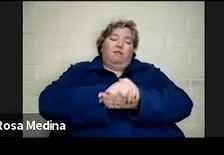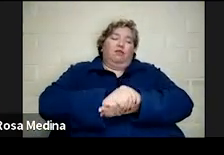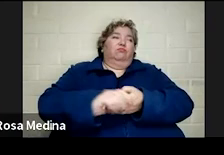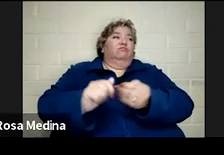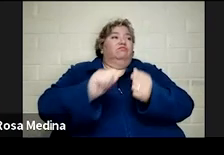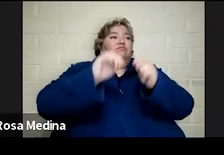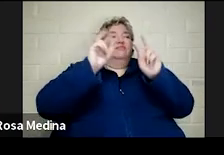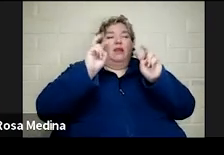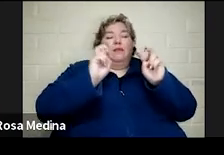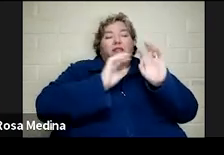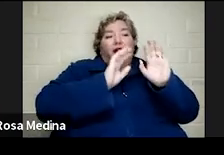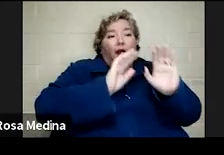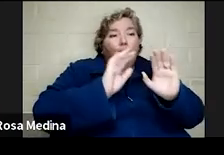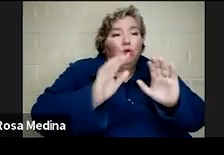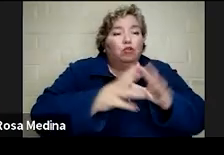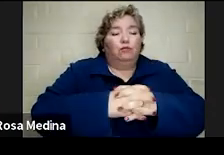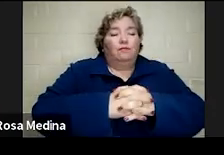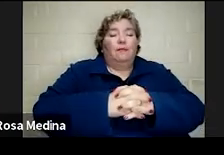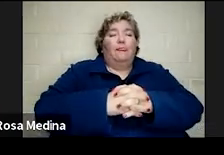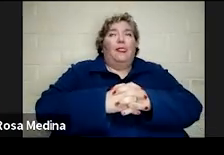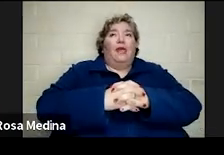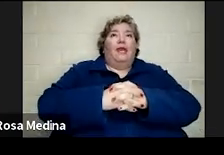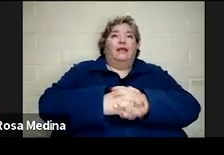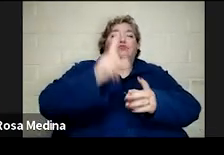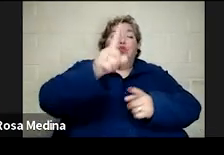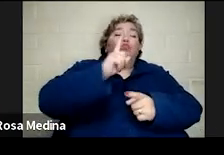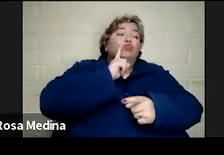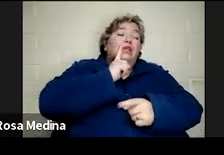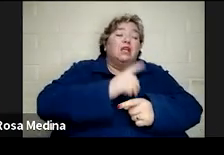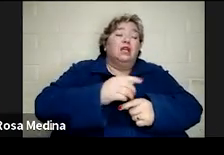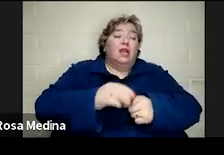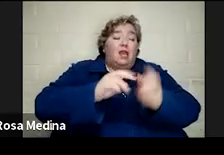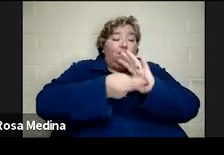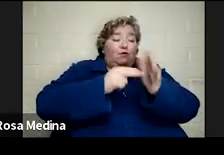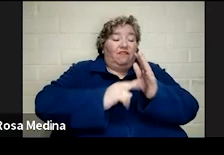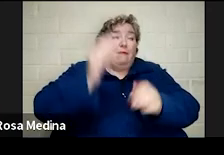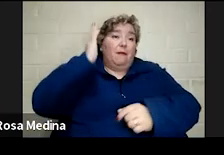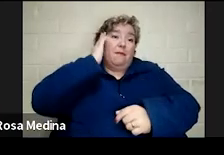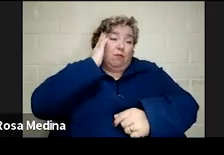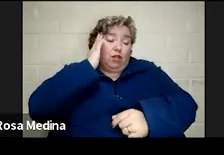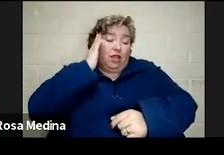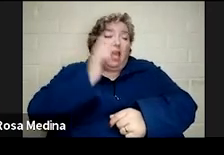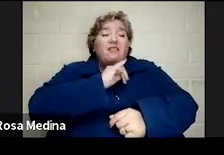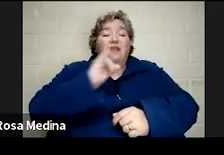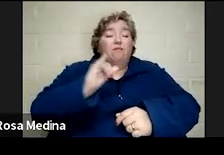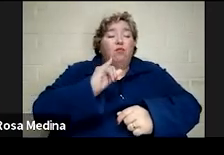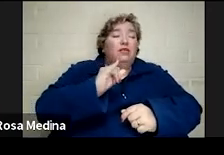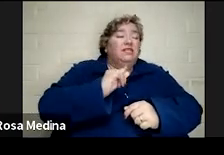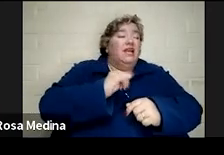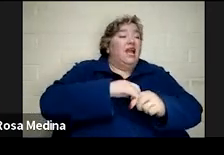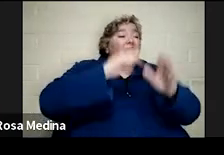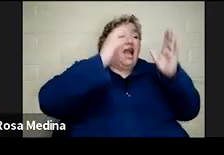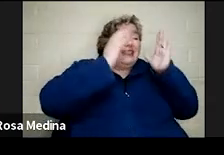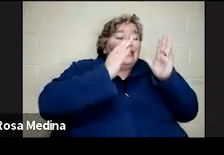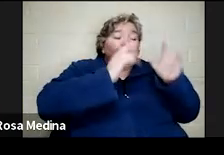niño que tiene problemas de memoria, pero en verdad tiene un problema atencional, y que nunca se consultó, no se derivó, por ejemplo, a una